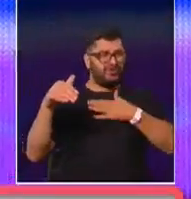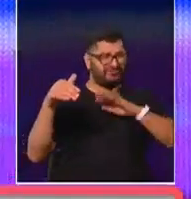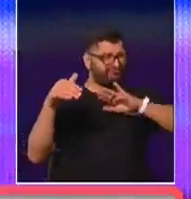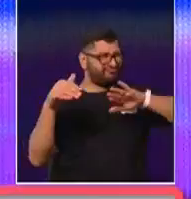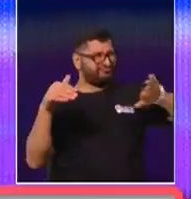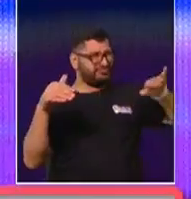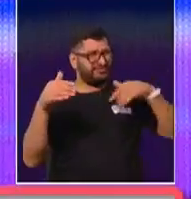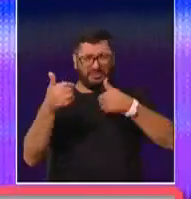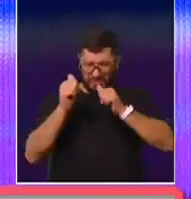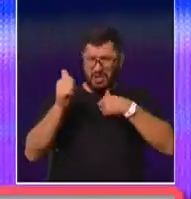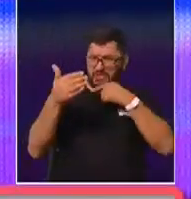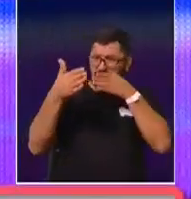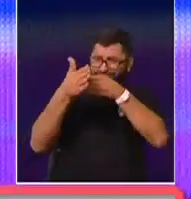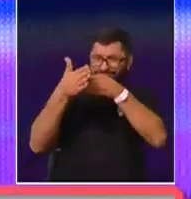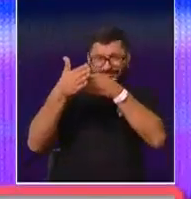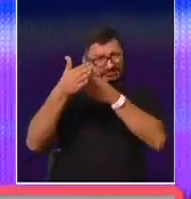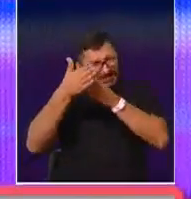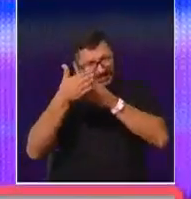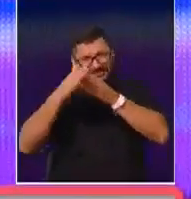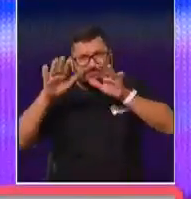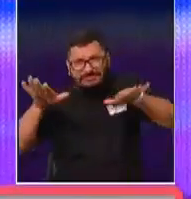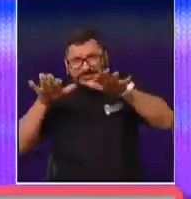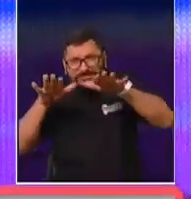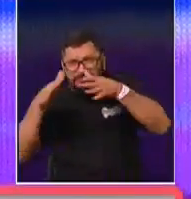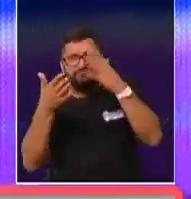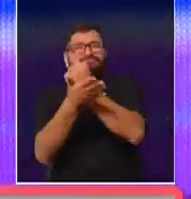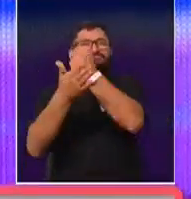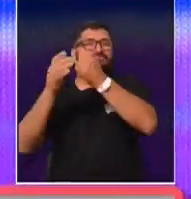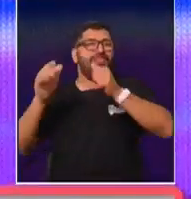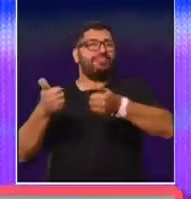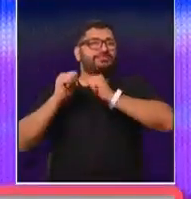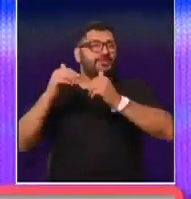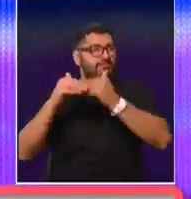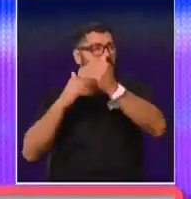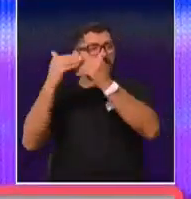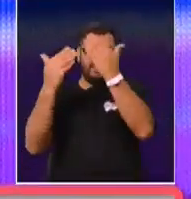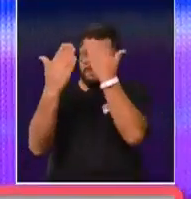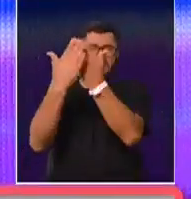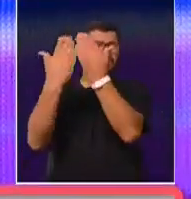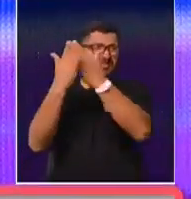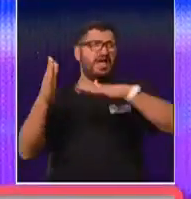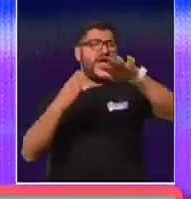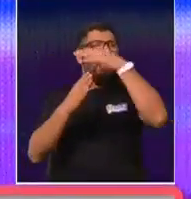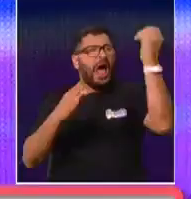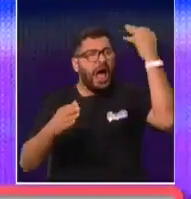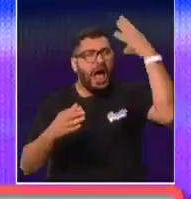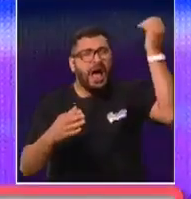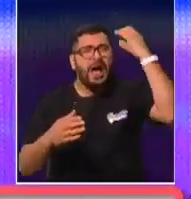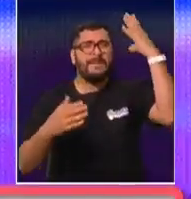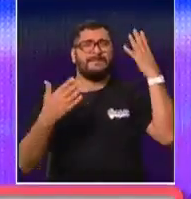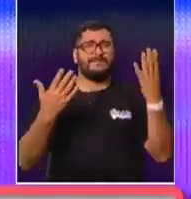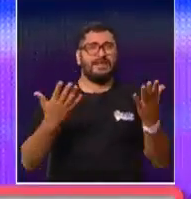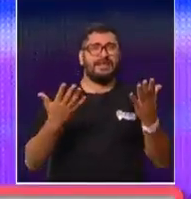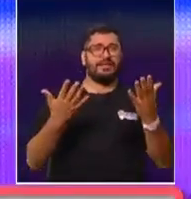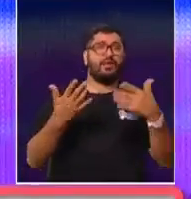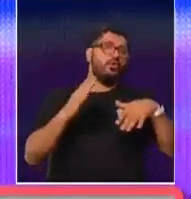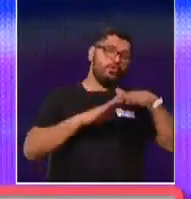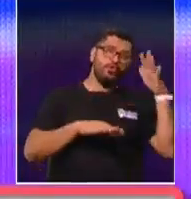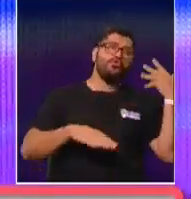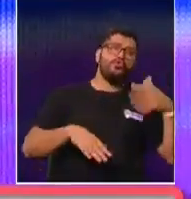y con eso uno igual aprende harto. Qué chora que eres, Fran. Fer, te pasas, de verdad te lo